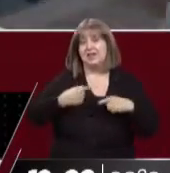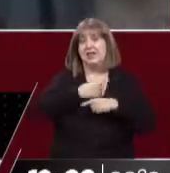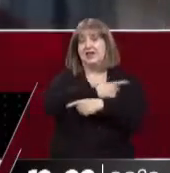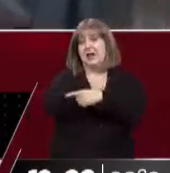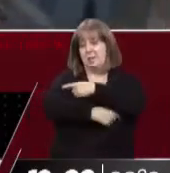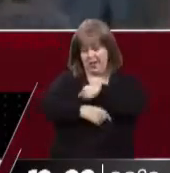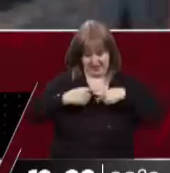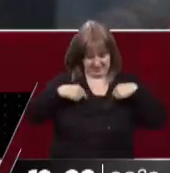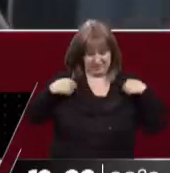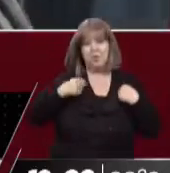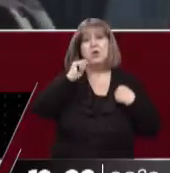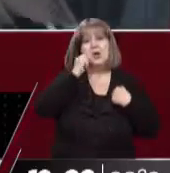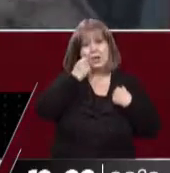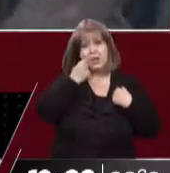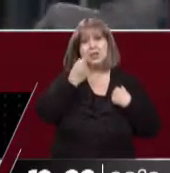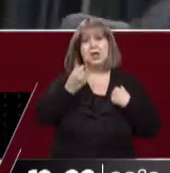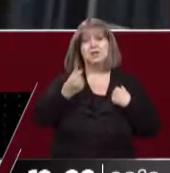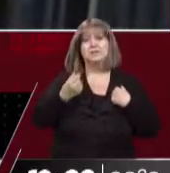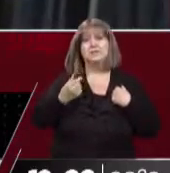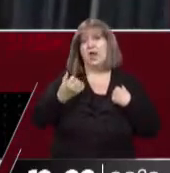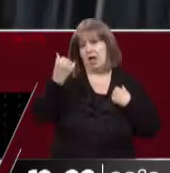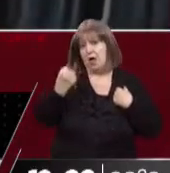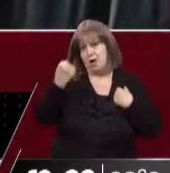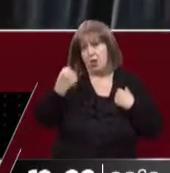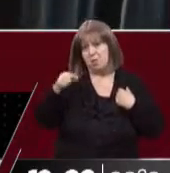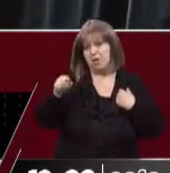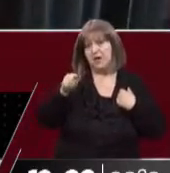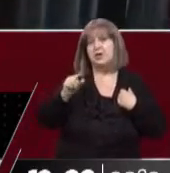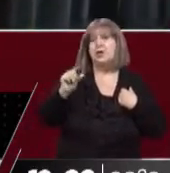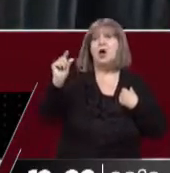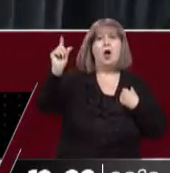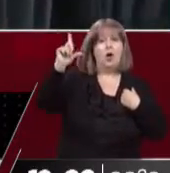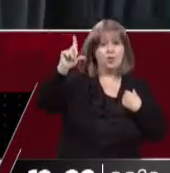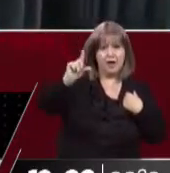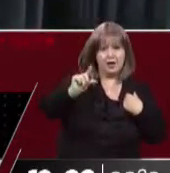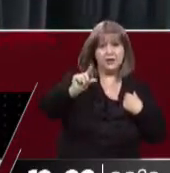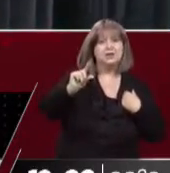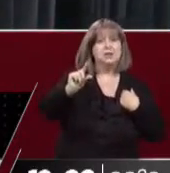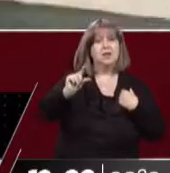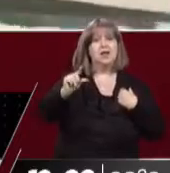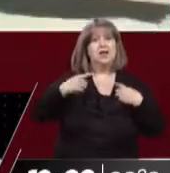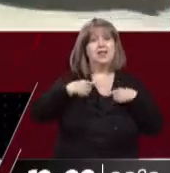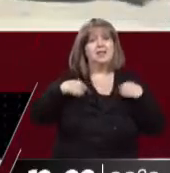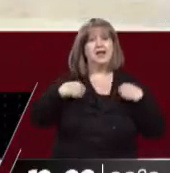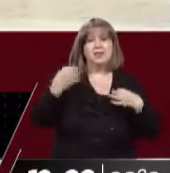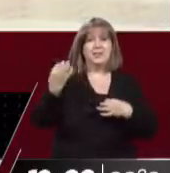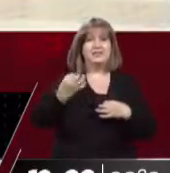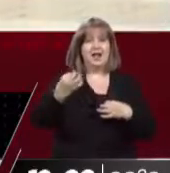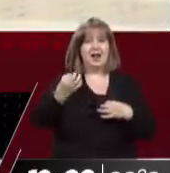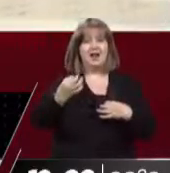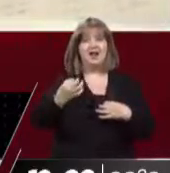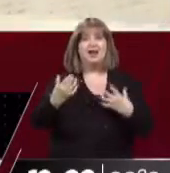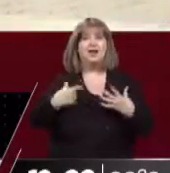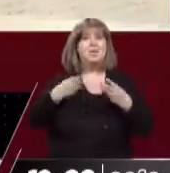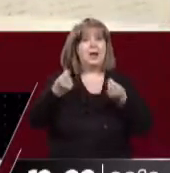muy, muy buenas que se las están llevando, muy económicas también, y las ofertas que tenemos talleres especiales que nadie tiene, los tenemos en un